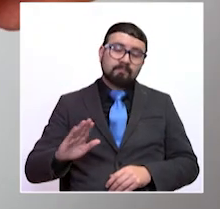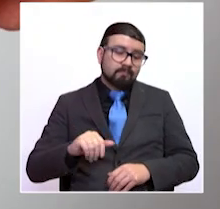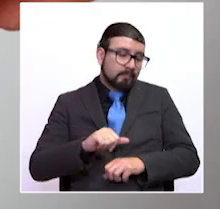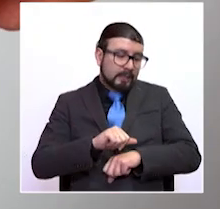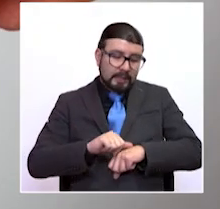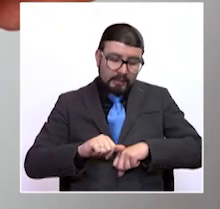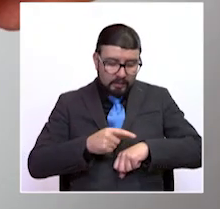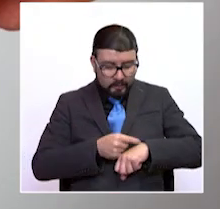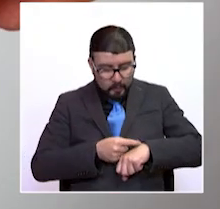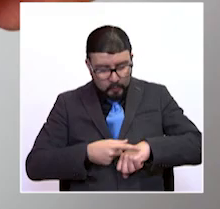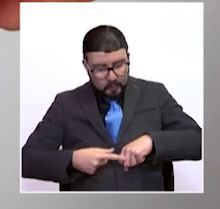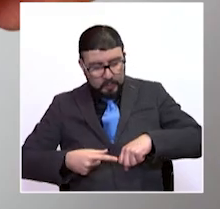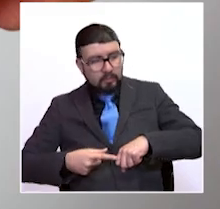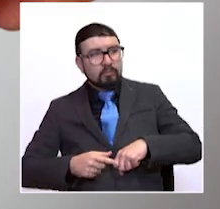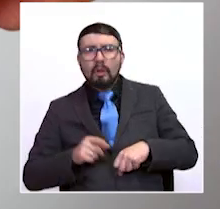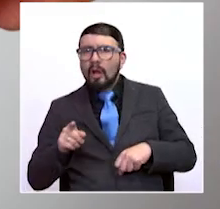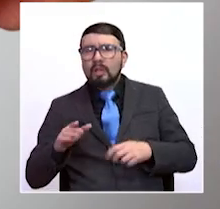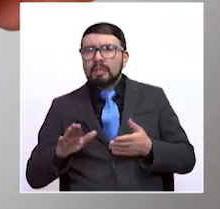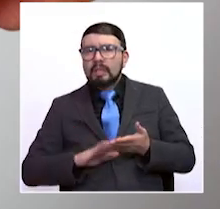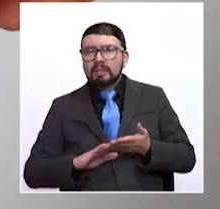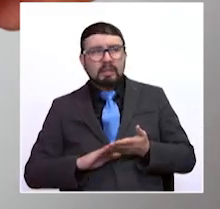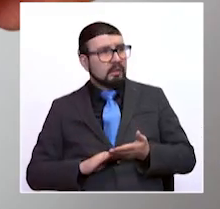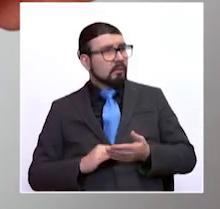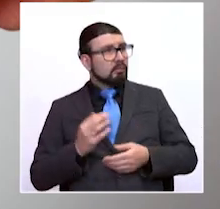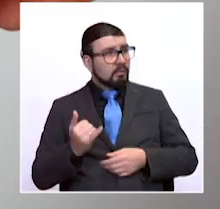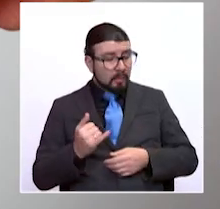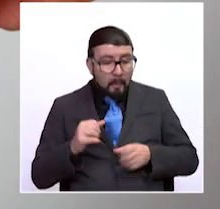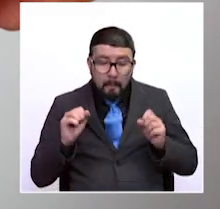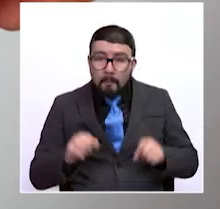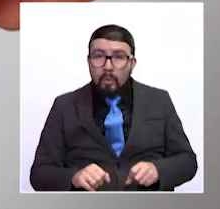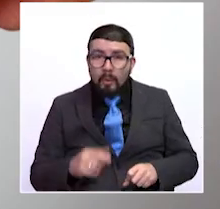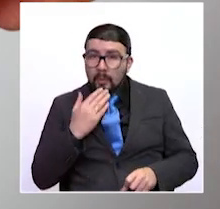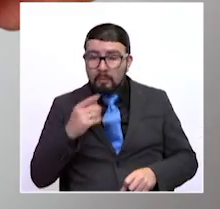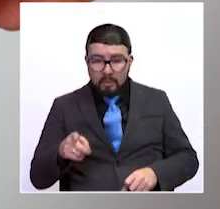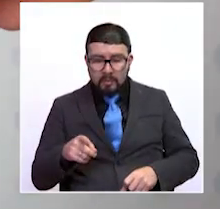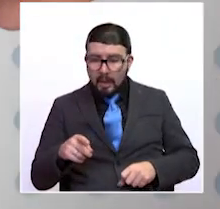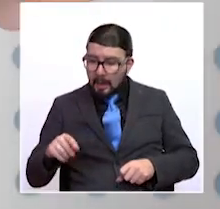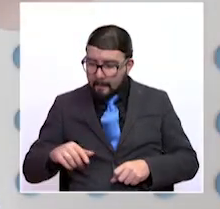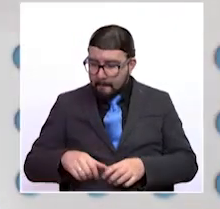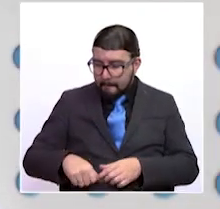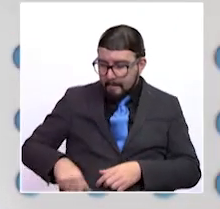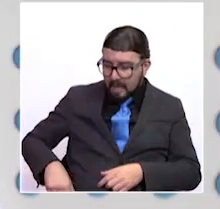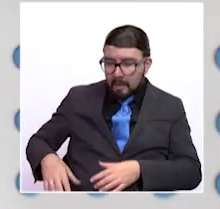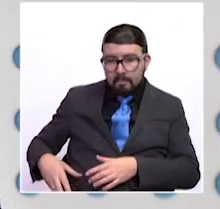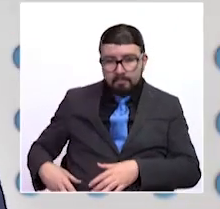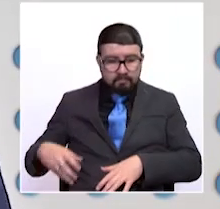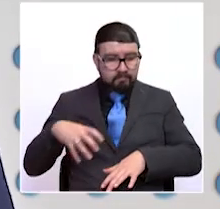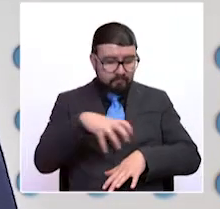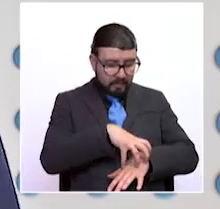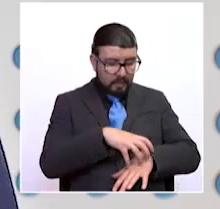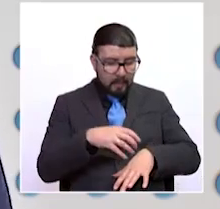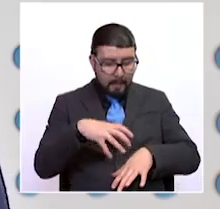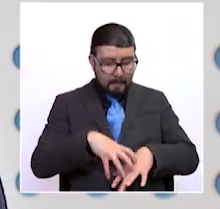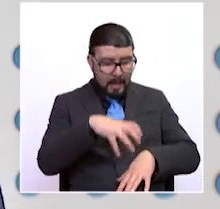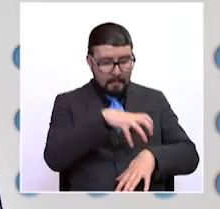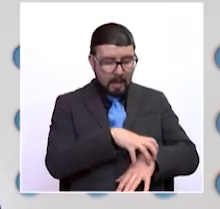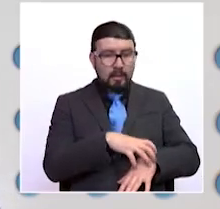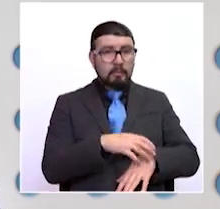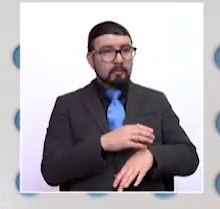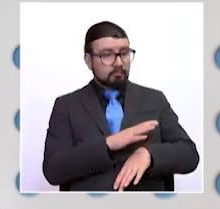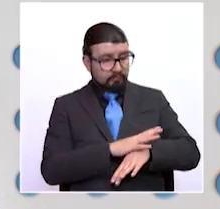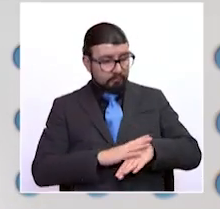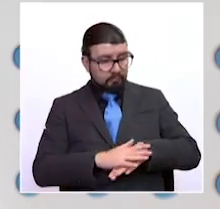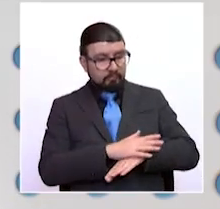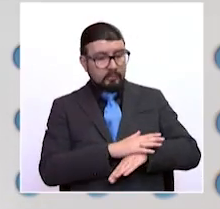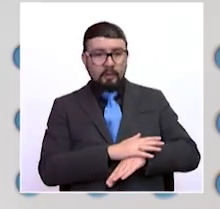Una cicatriz así de sencilla, de un sitio donde se pudo sacar un injerto, pero mire que quedó cicatriz. Ahí eso, es